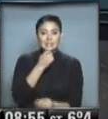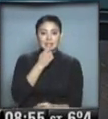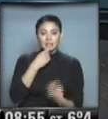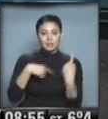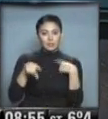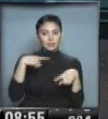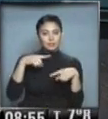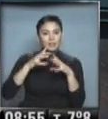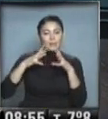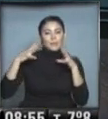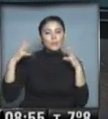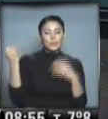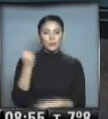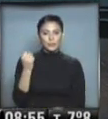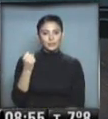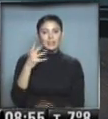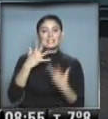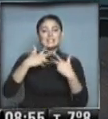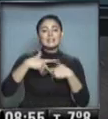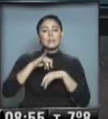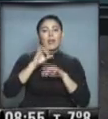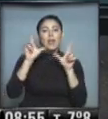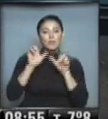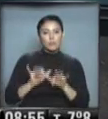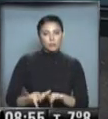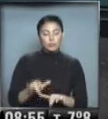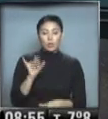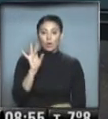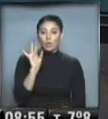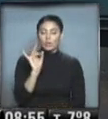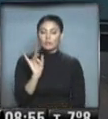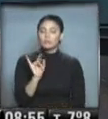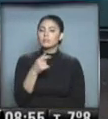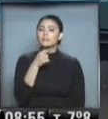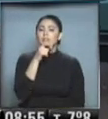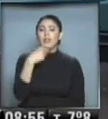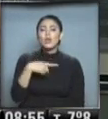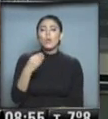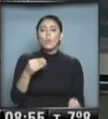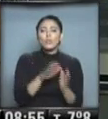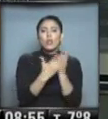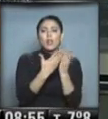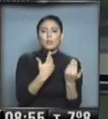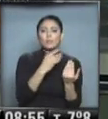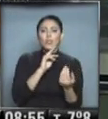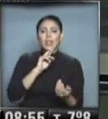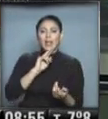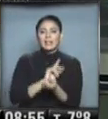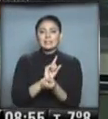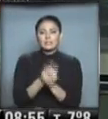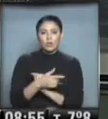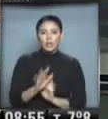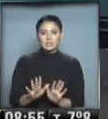gestionado a gran escala por sistemas informáticos bastante complejos para la cantidad de libros se pueden traducir de esta manera